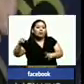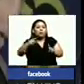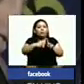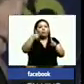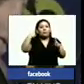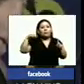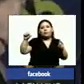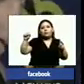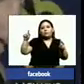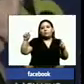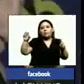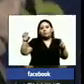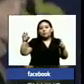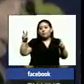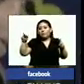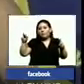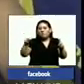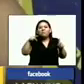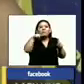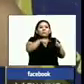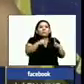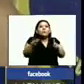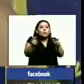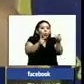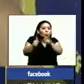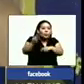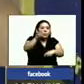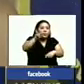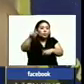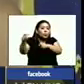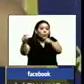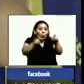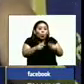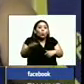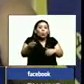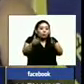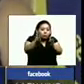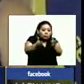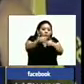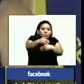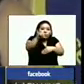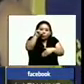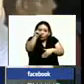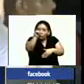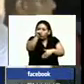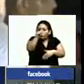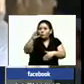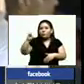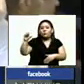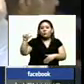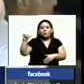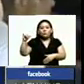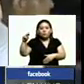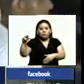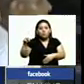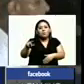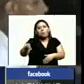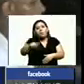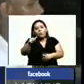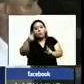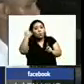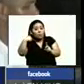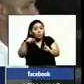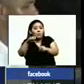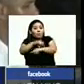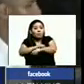Valles Rugamas De 21 años A quien se le Incautó cocaína Mientras que En la colonia La Haciendita Fue capturado José